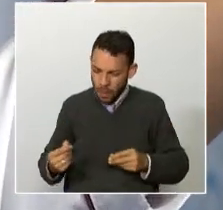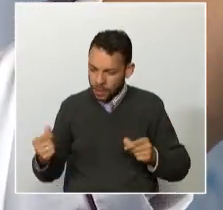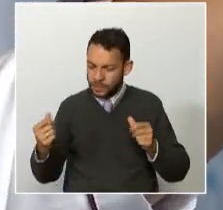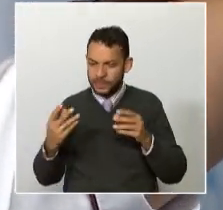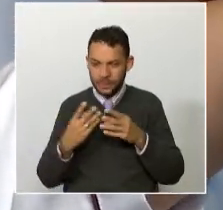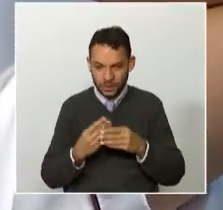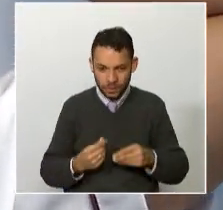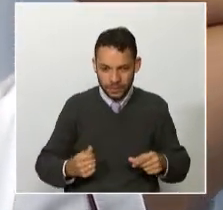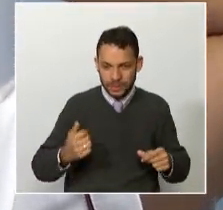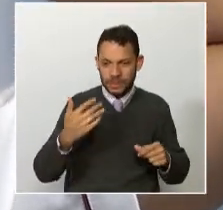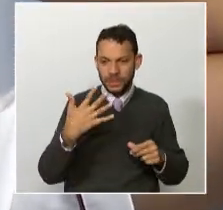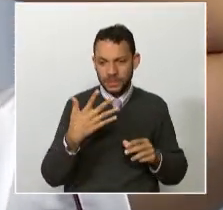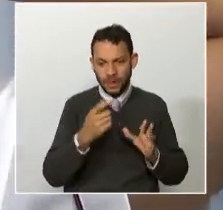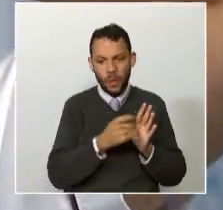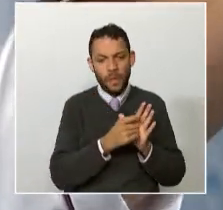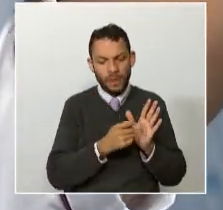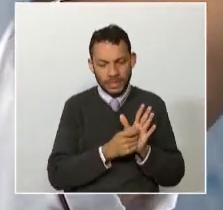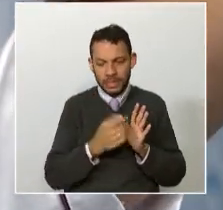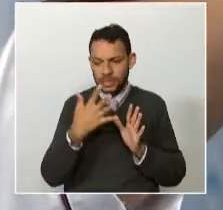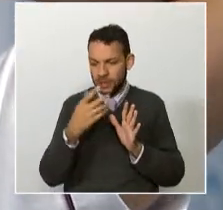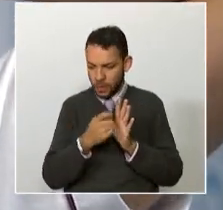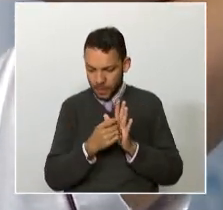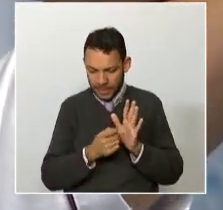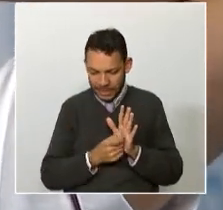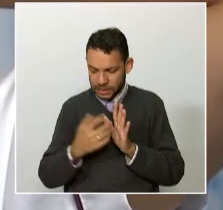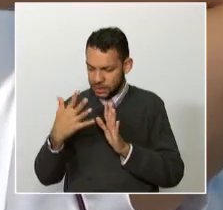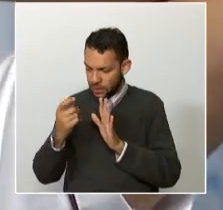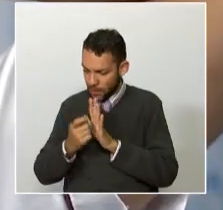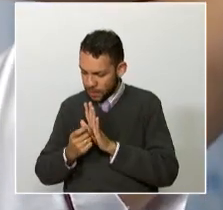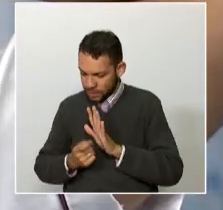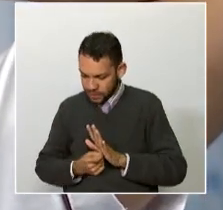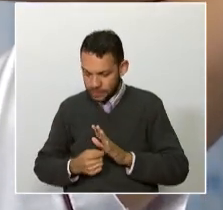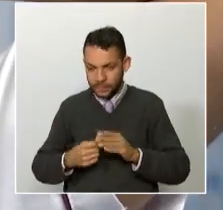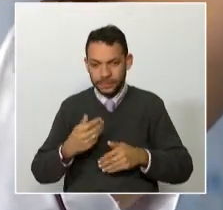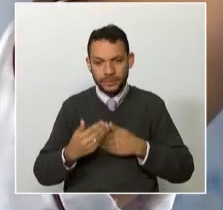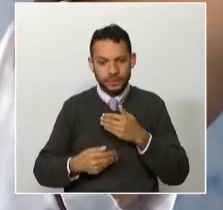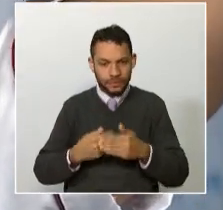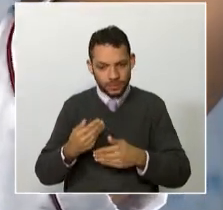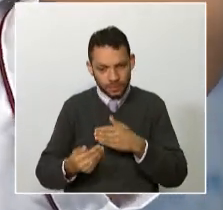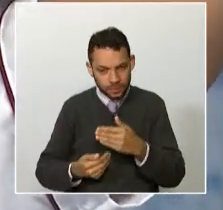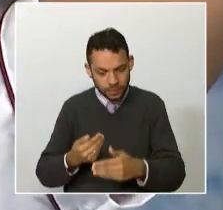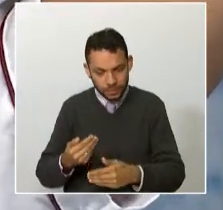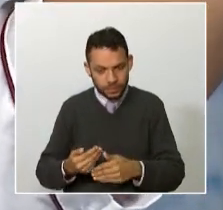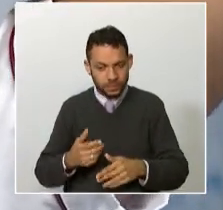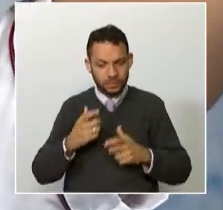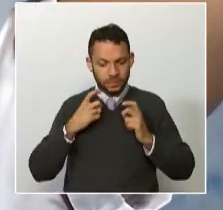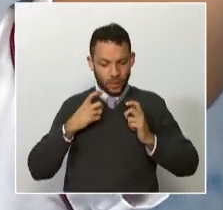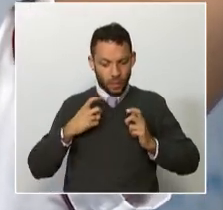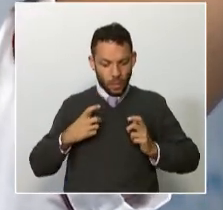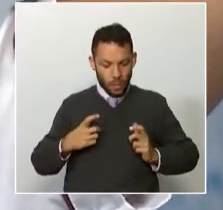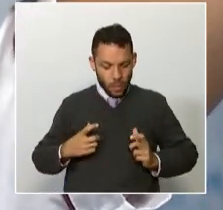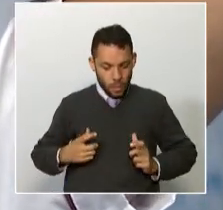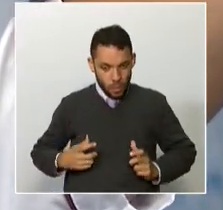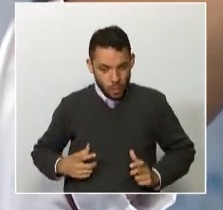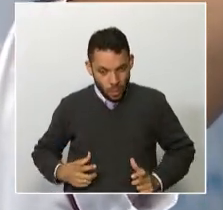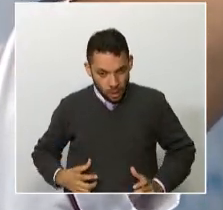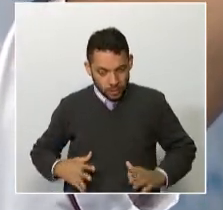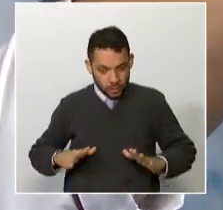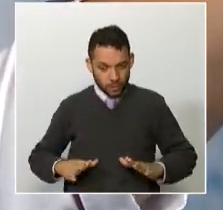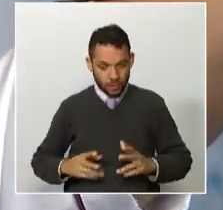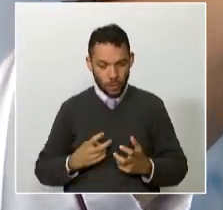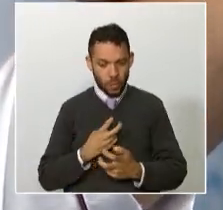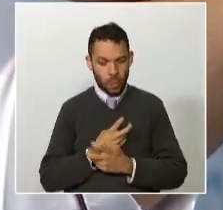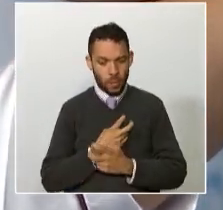repetimos 5 veces en cada parte. Recordemos que lo hacemos a partir de la columna vertebral, de las espinas